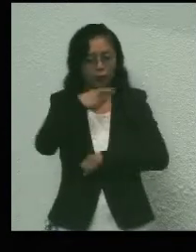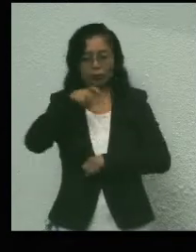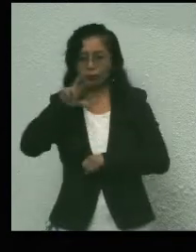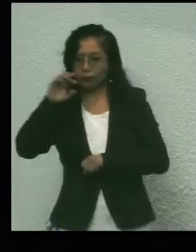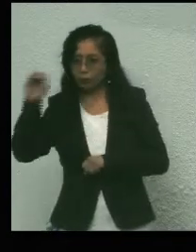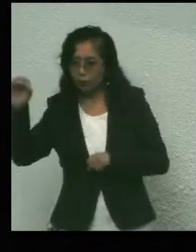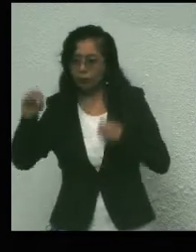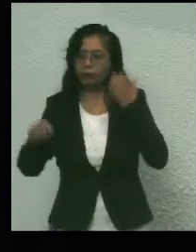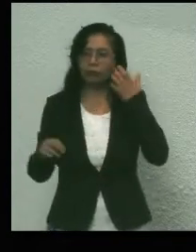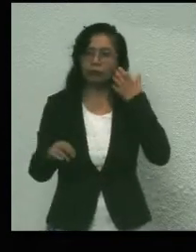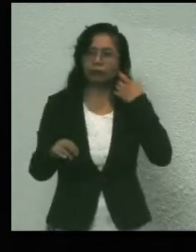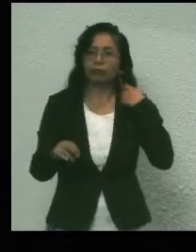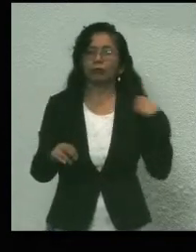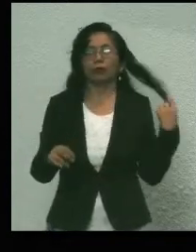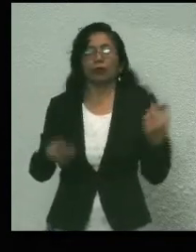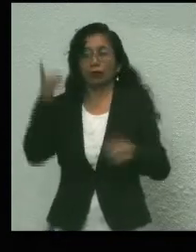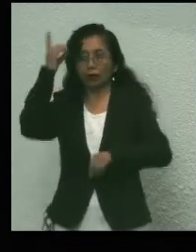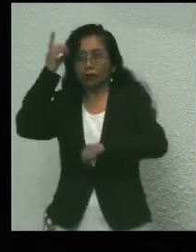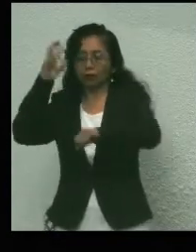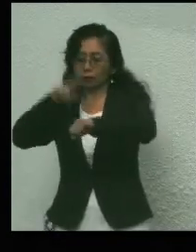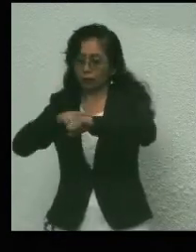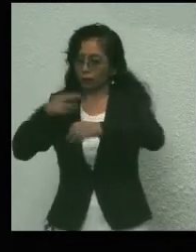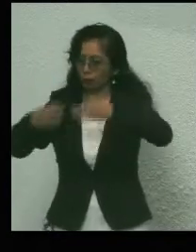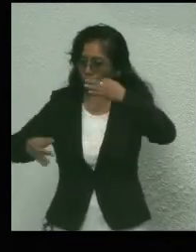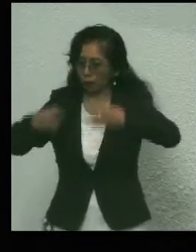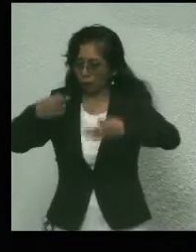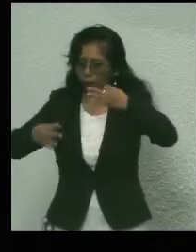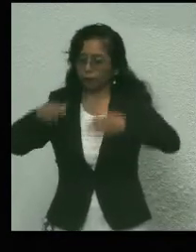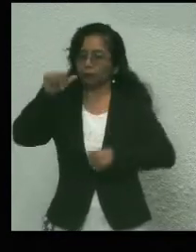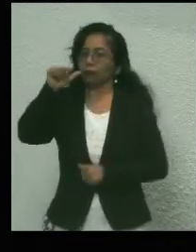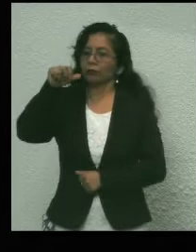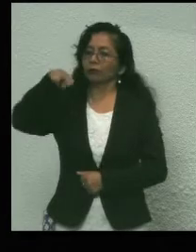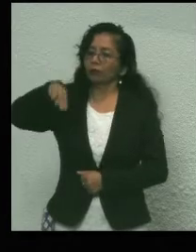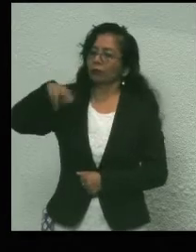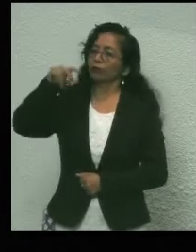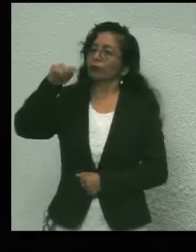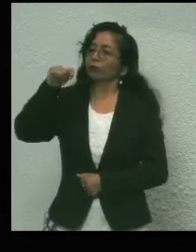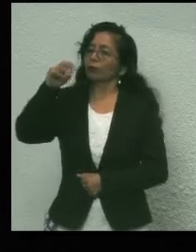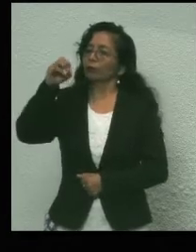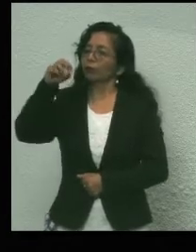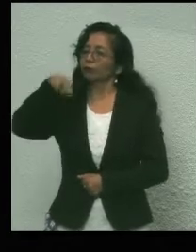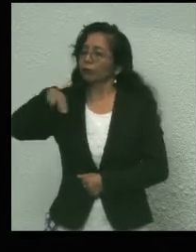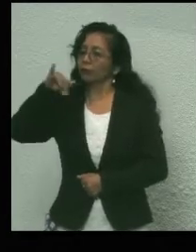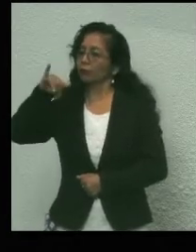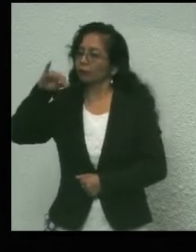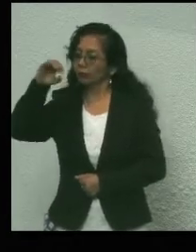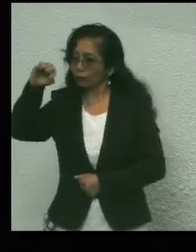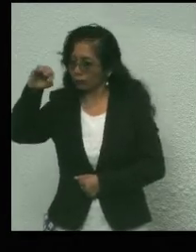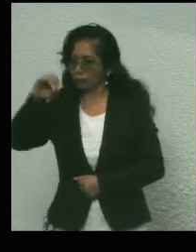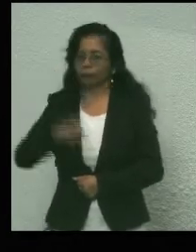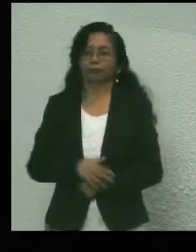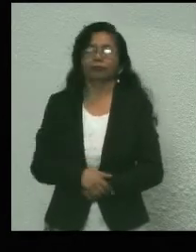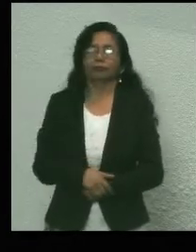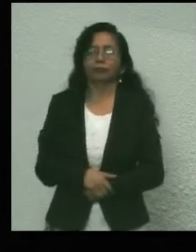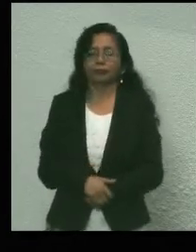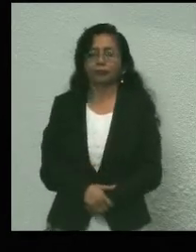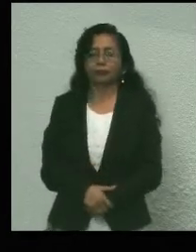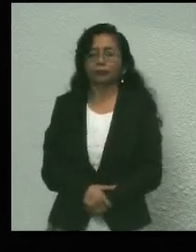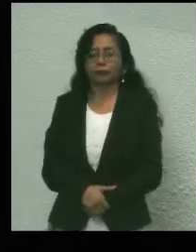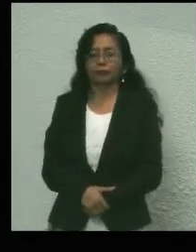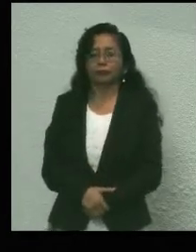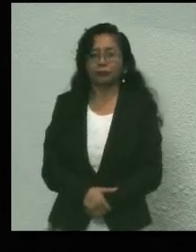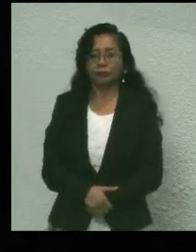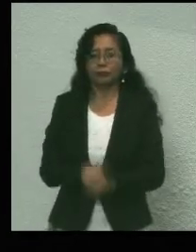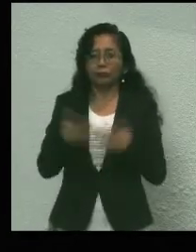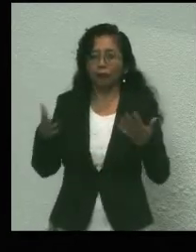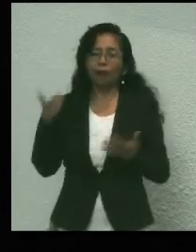Roo, al magistrado José Antonio León Ruiz, presidente del Tribunal Superior de Justicia y del Consejo de la Judicatura del Estado,